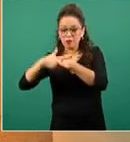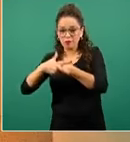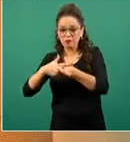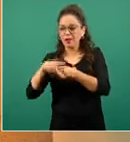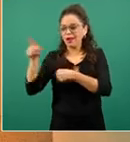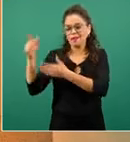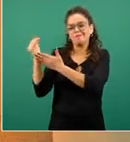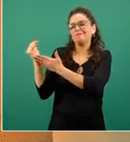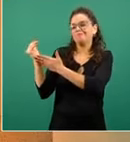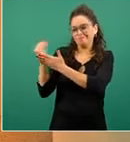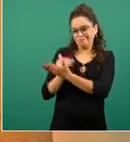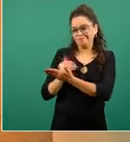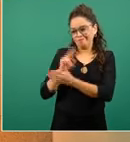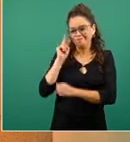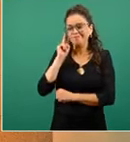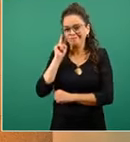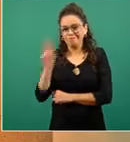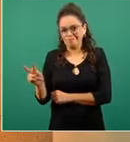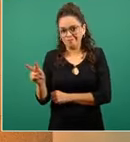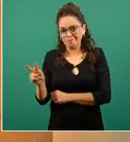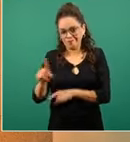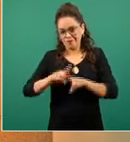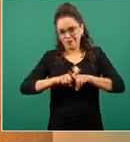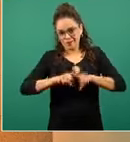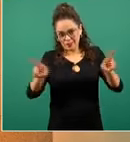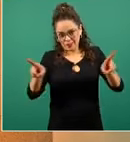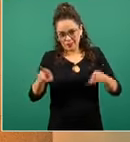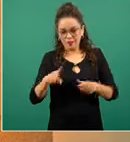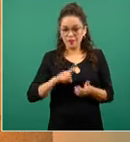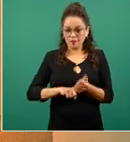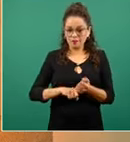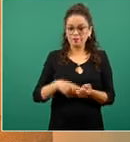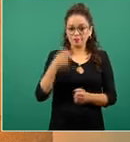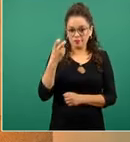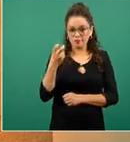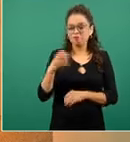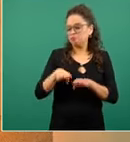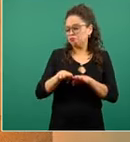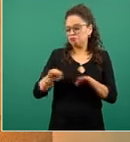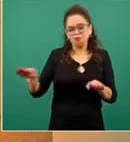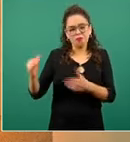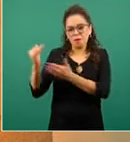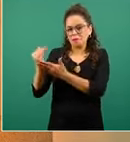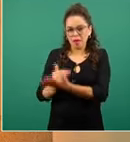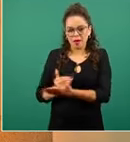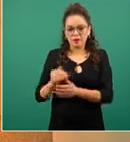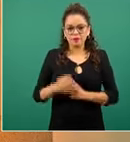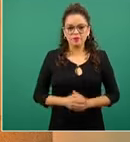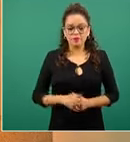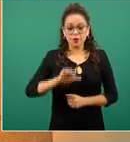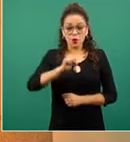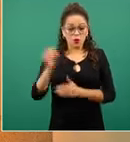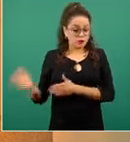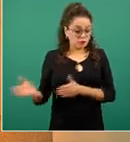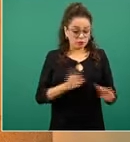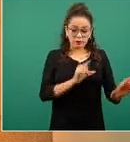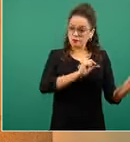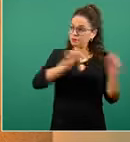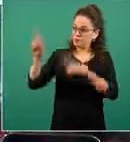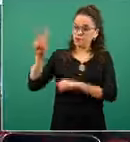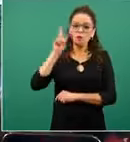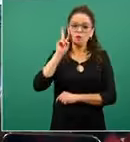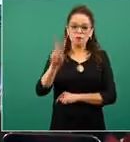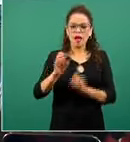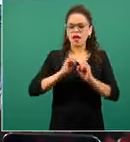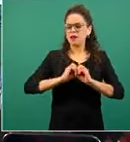mucho menor, se pegan al piso y vemos un comportamiento bastante basal. En la siguiente diapositiva podemos ahora